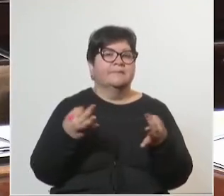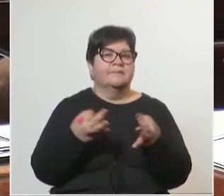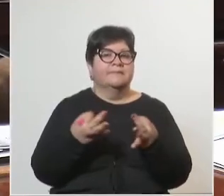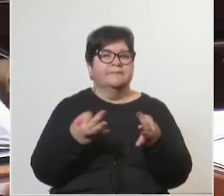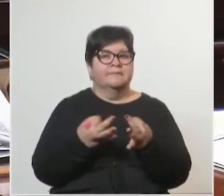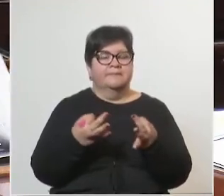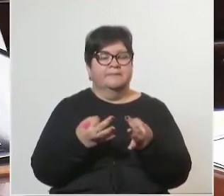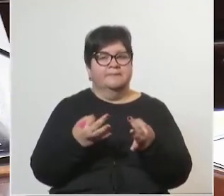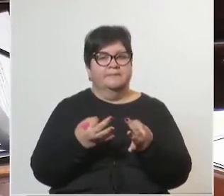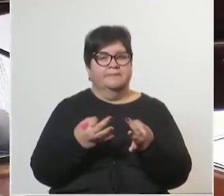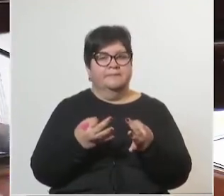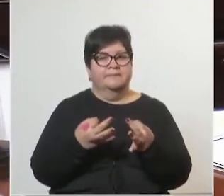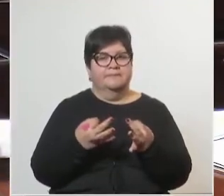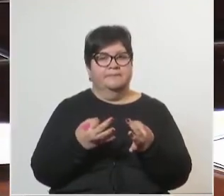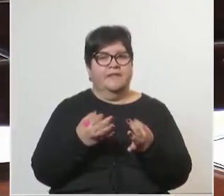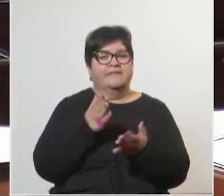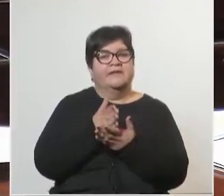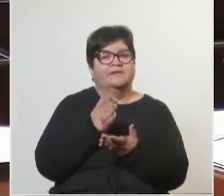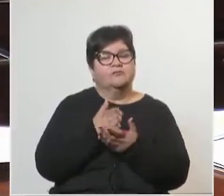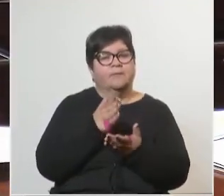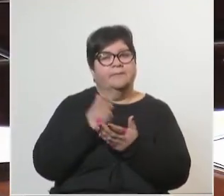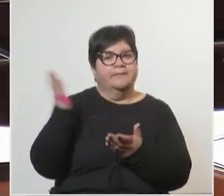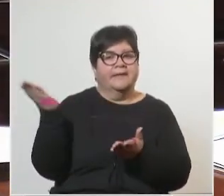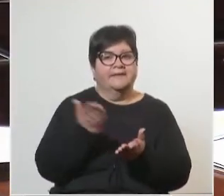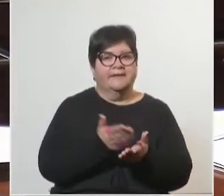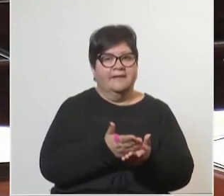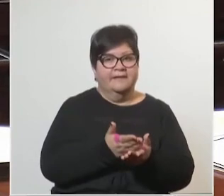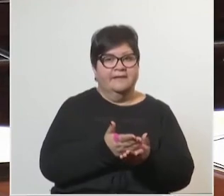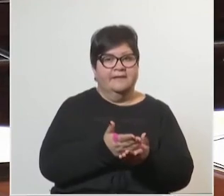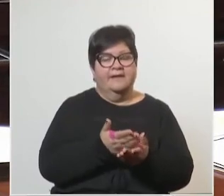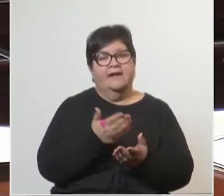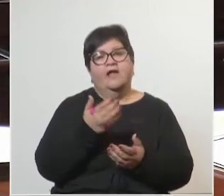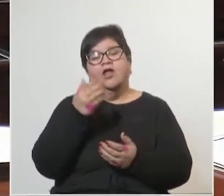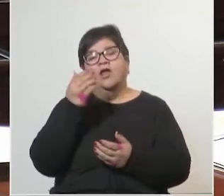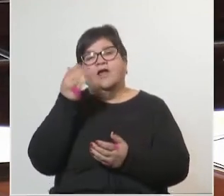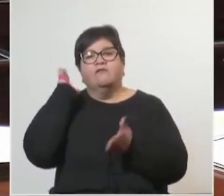especialista en Derecho Penal, el doctor Haller,